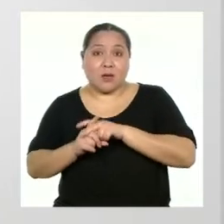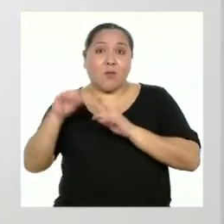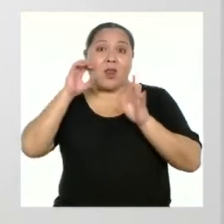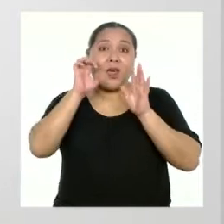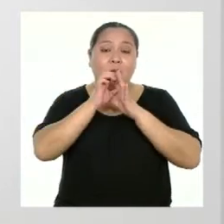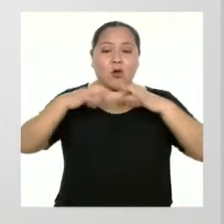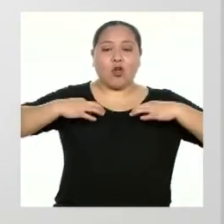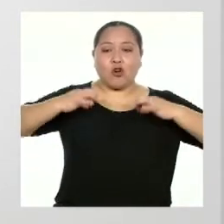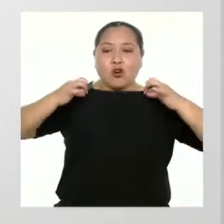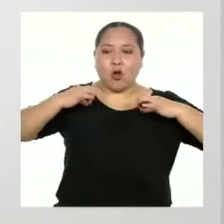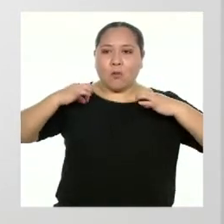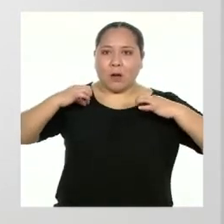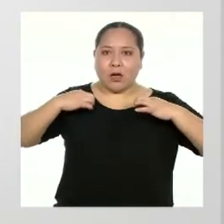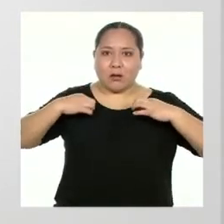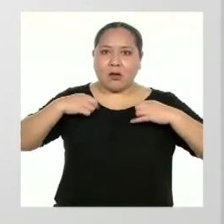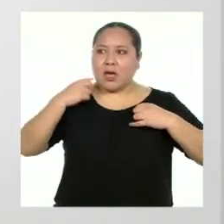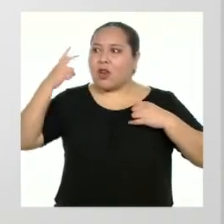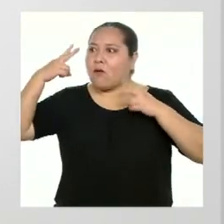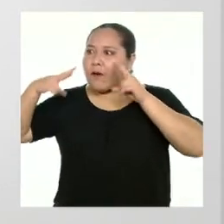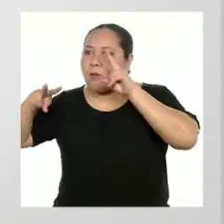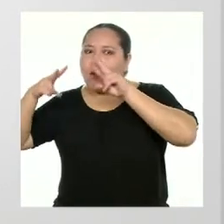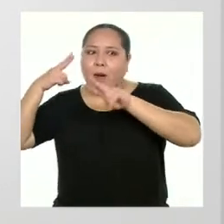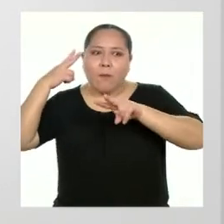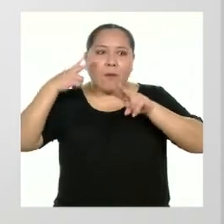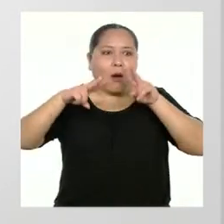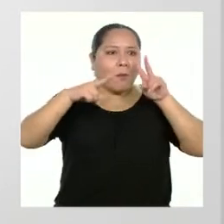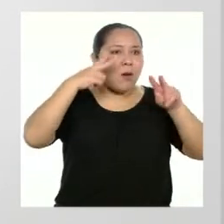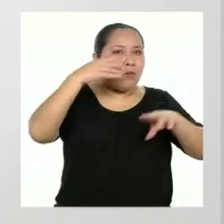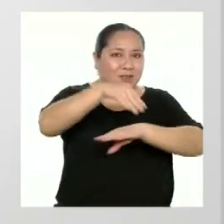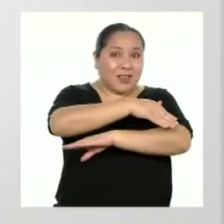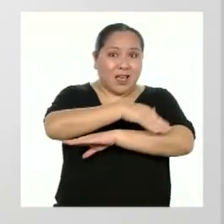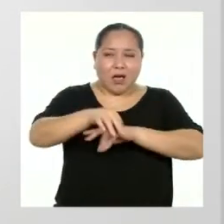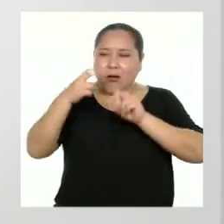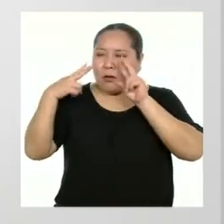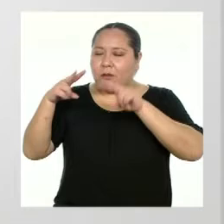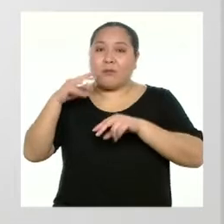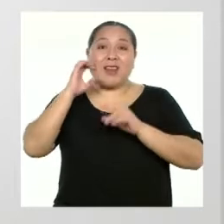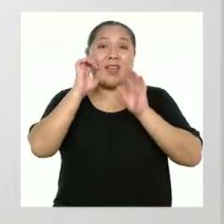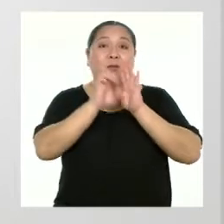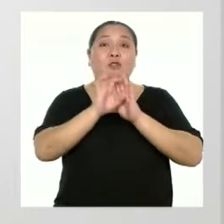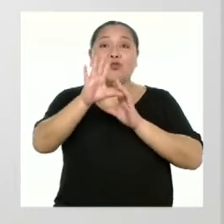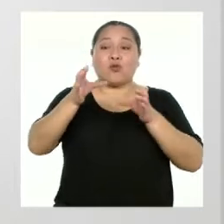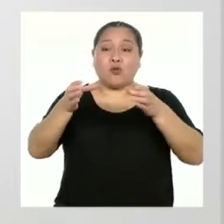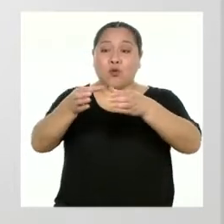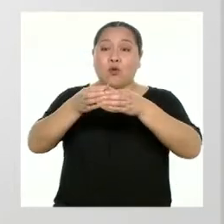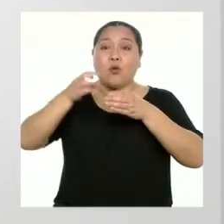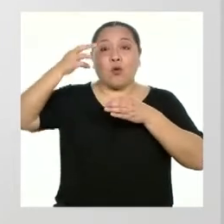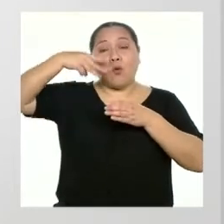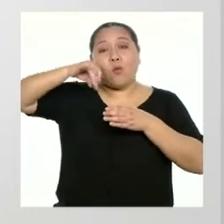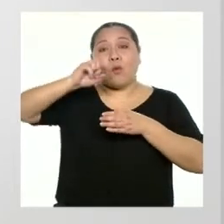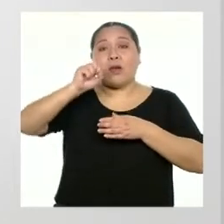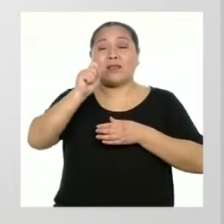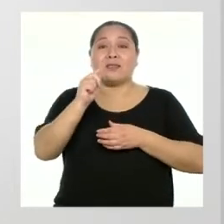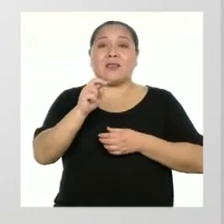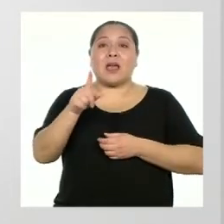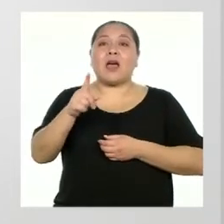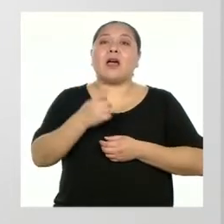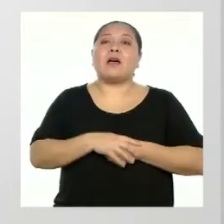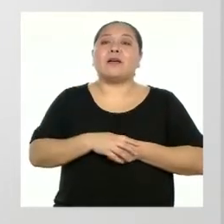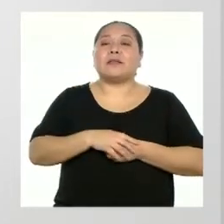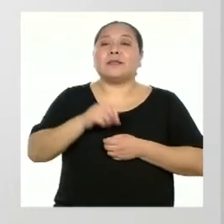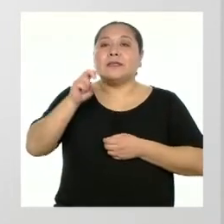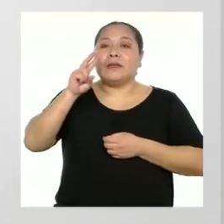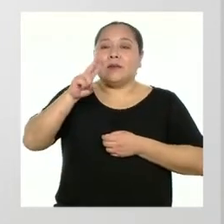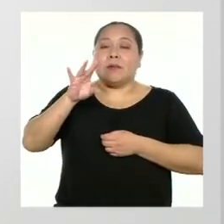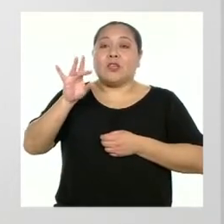empieza a verse más seguido en la calle. Por ejemplo, en tu muestra hay 38 personas de género femenino entrevistadas y 22 de